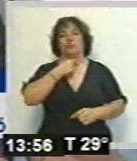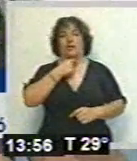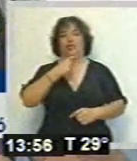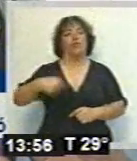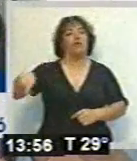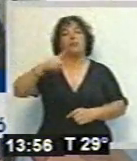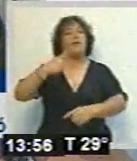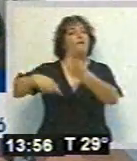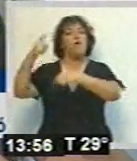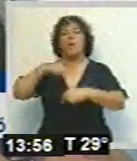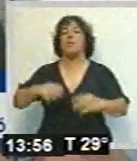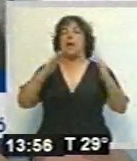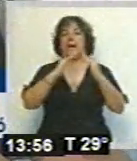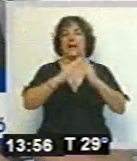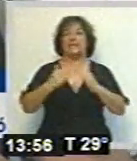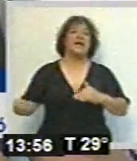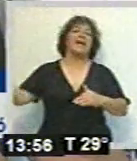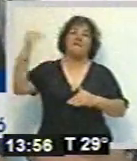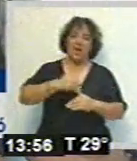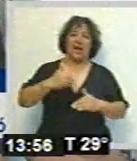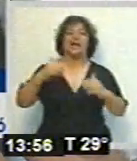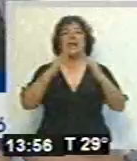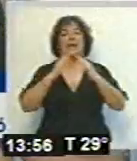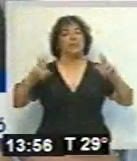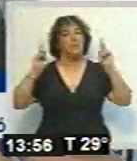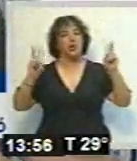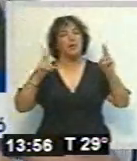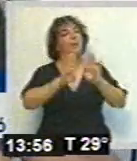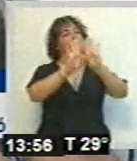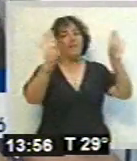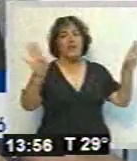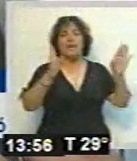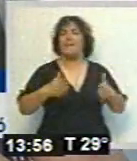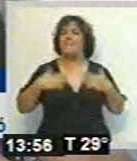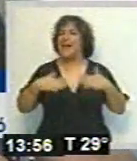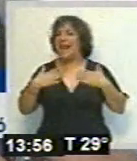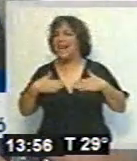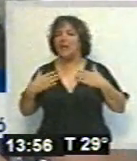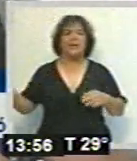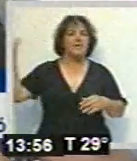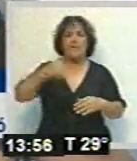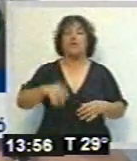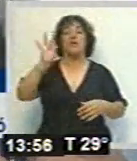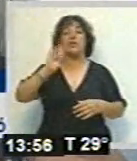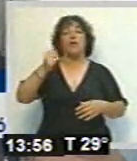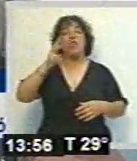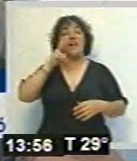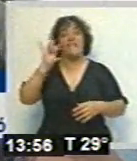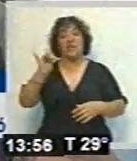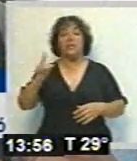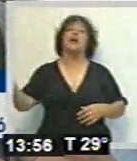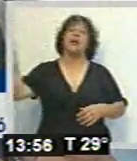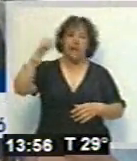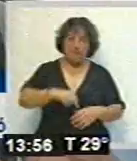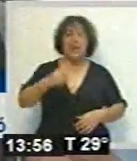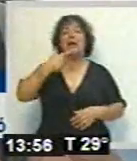volvamos todos a casa, que vuelvan a casa, que las puertas están abiertas. Me alegro que haya venido David nuevamente, que venga Gustavo